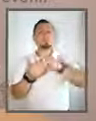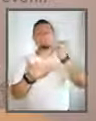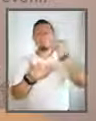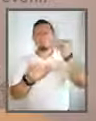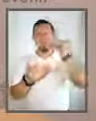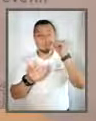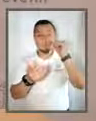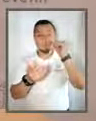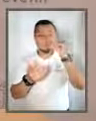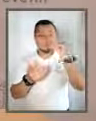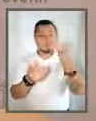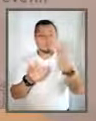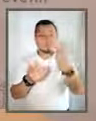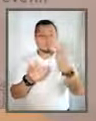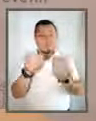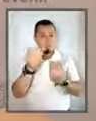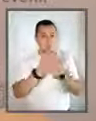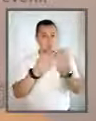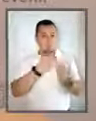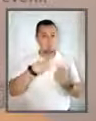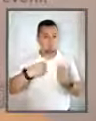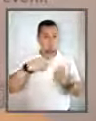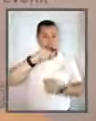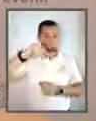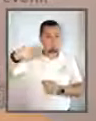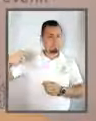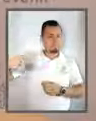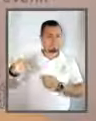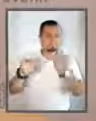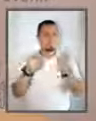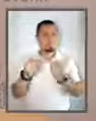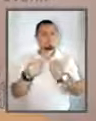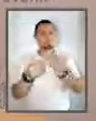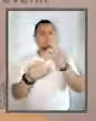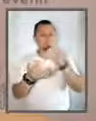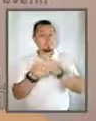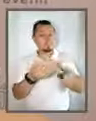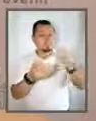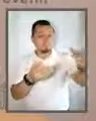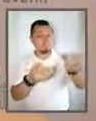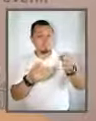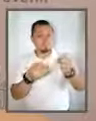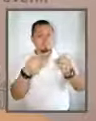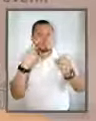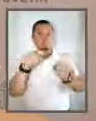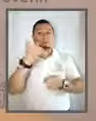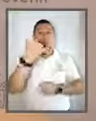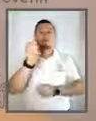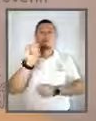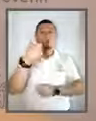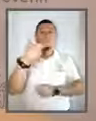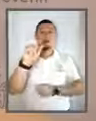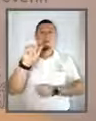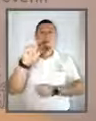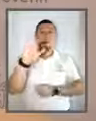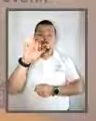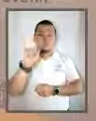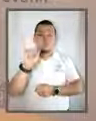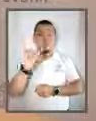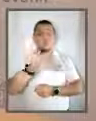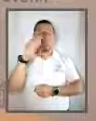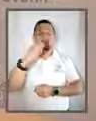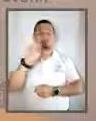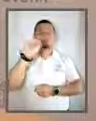sumaron 3 nuevos municipios con un caso cada uno, que son el municipio de Yahualica, el municipio de